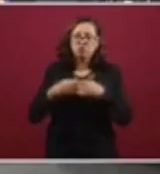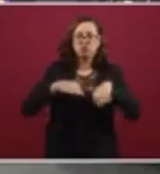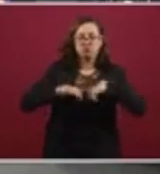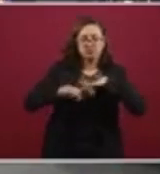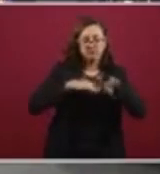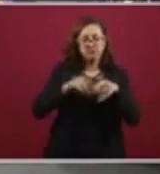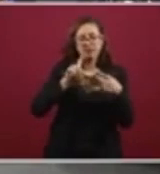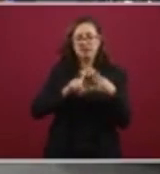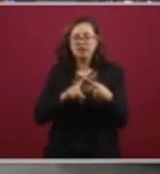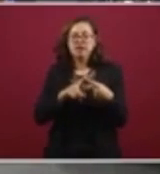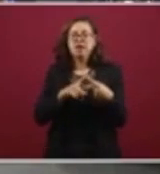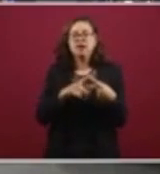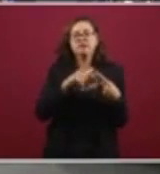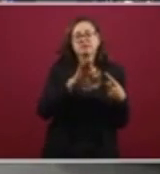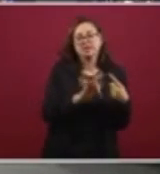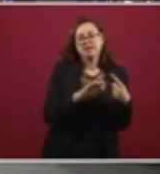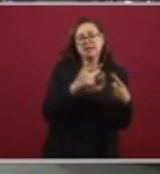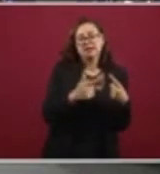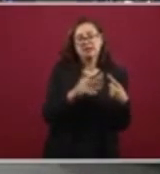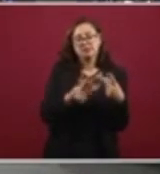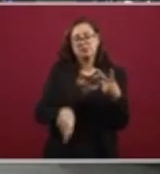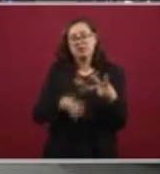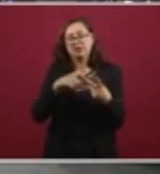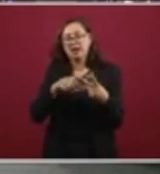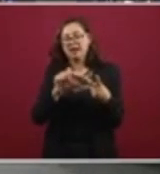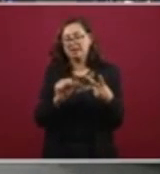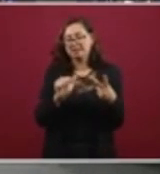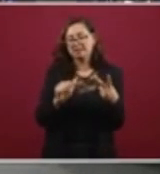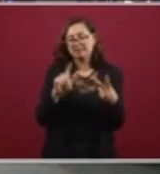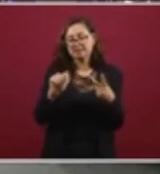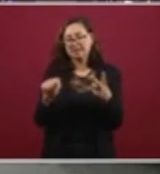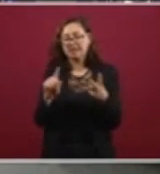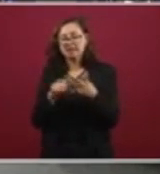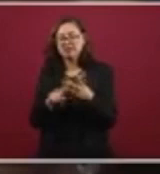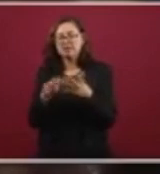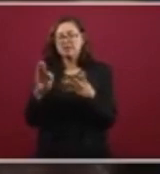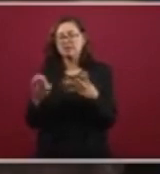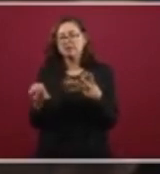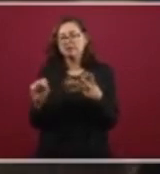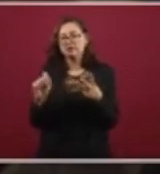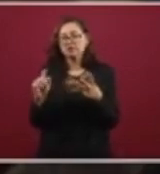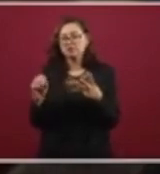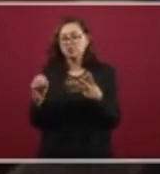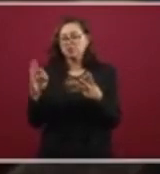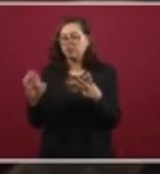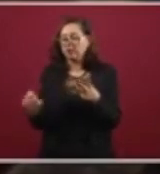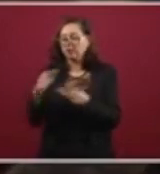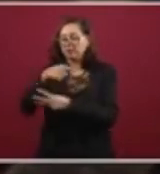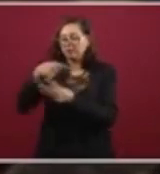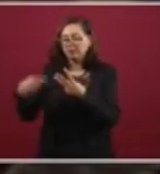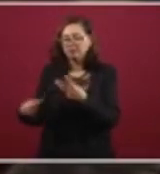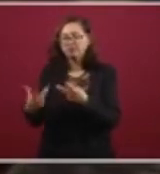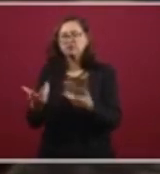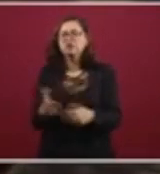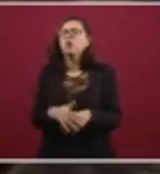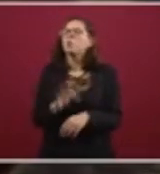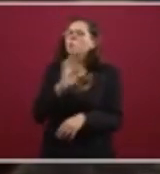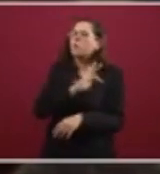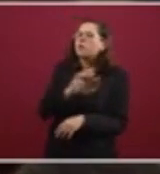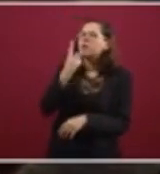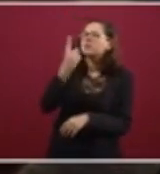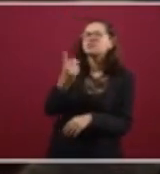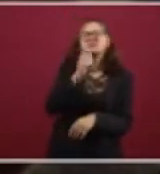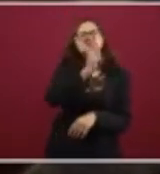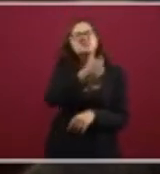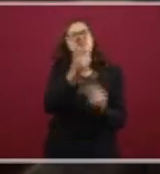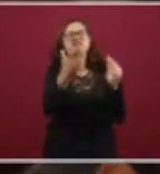con la TESOFE principalmente. ¿Y sí podrían darnos un informe de cómo quedó esa casa, nada más para que la ciudadanía sepa